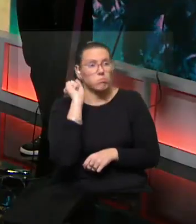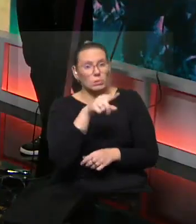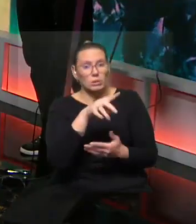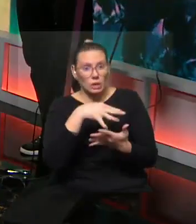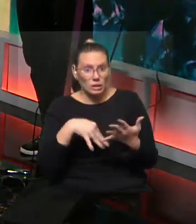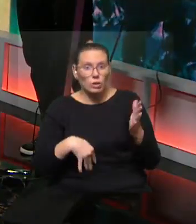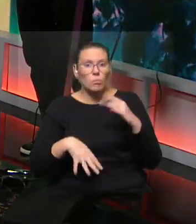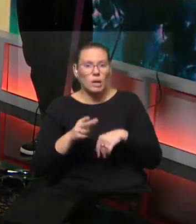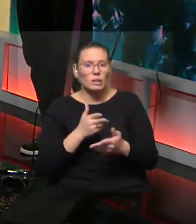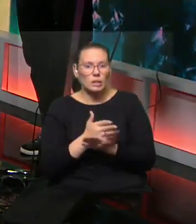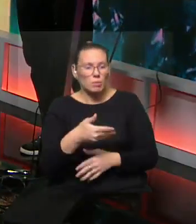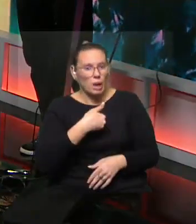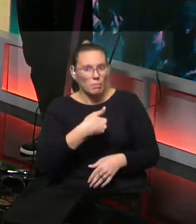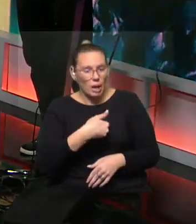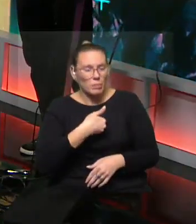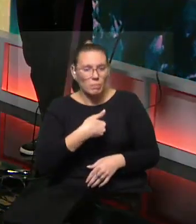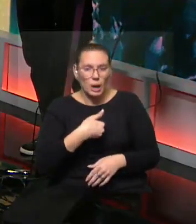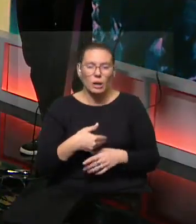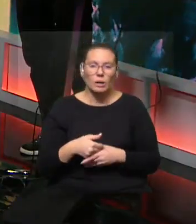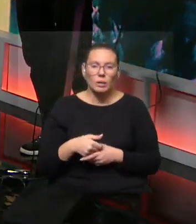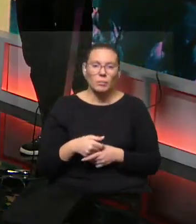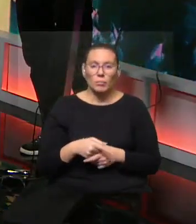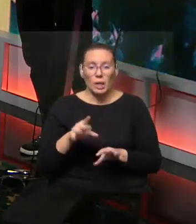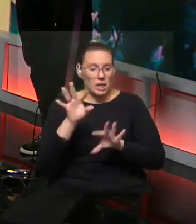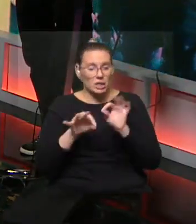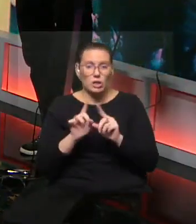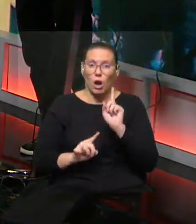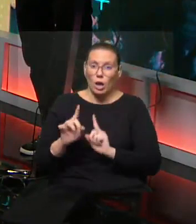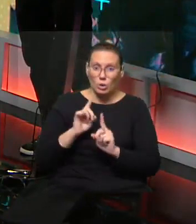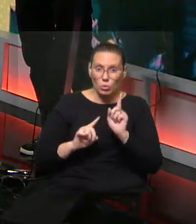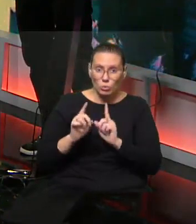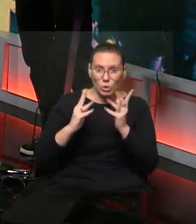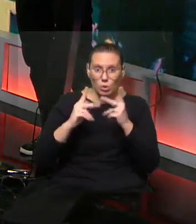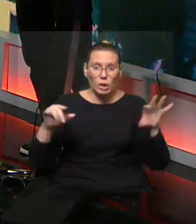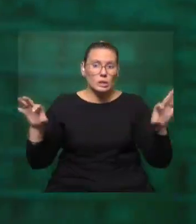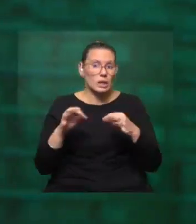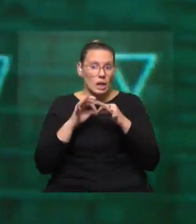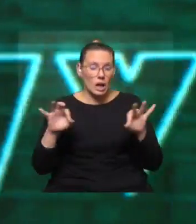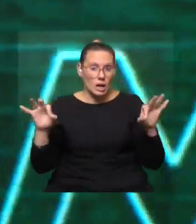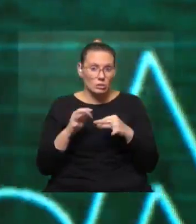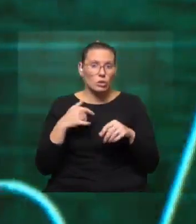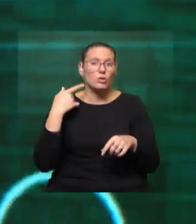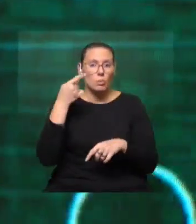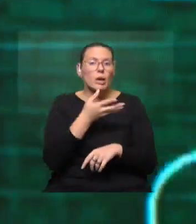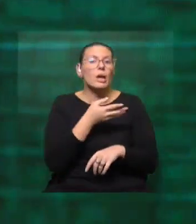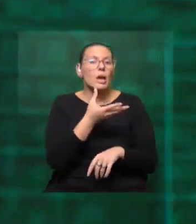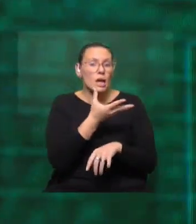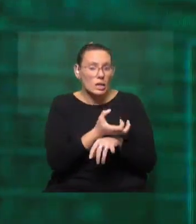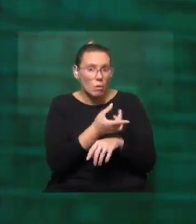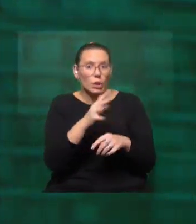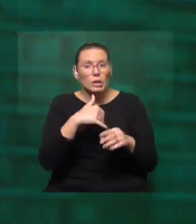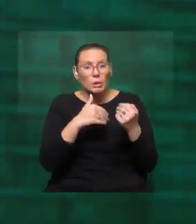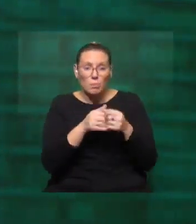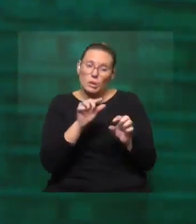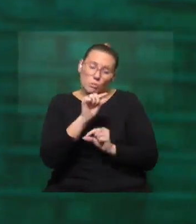siempre me está pidiendo más y él eligió algunos y arma las canciones digamos yo voy grabo y ahí me empecé